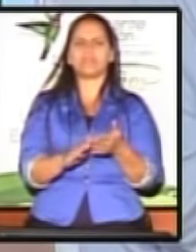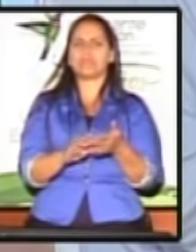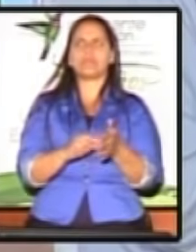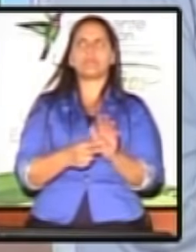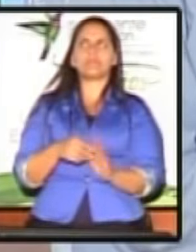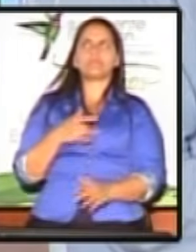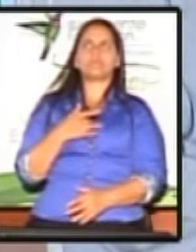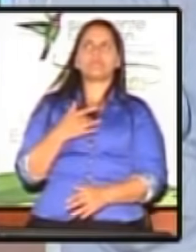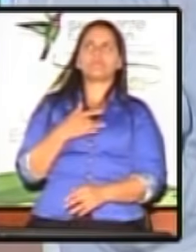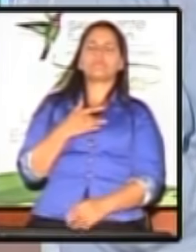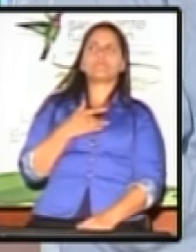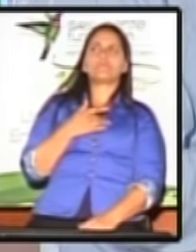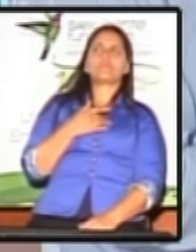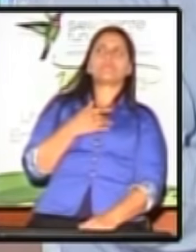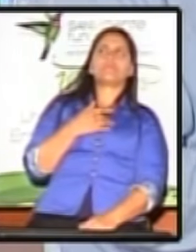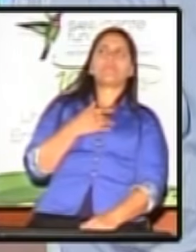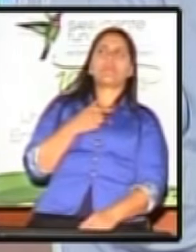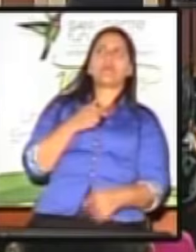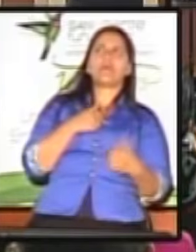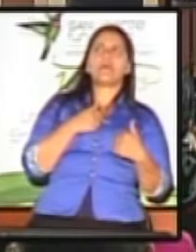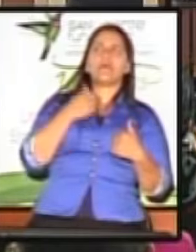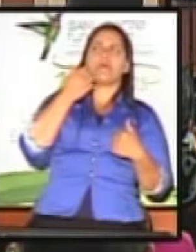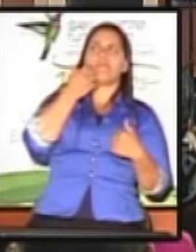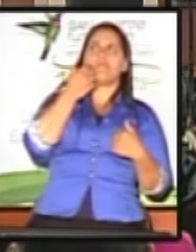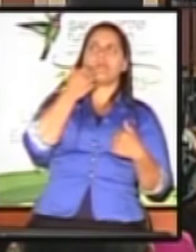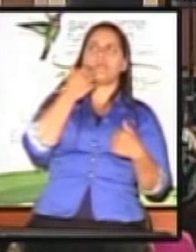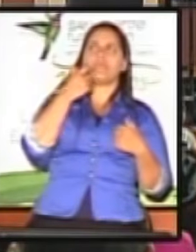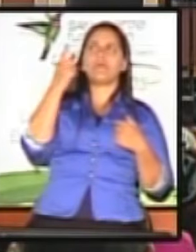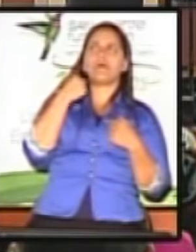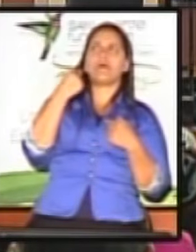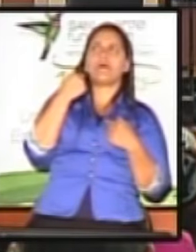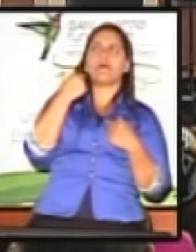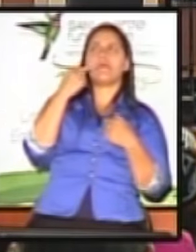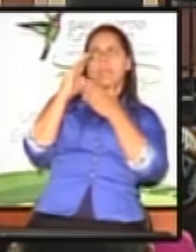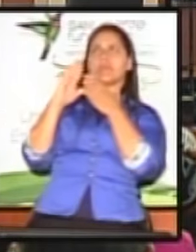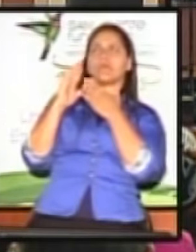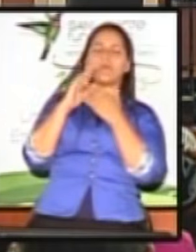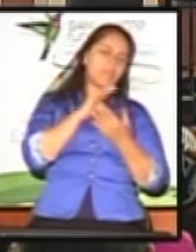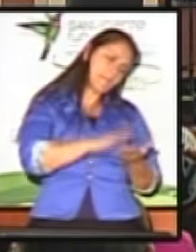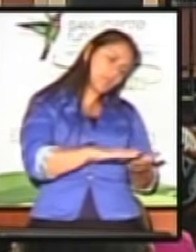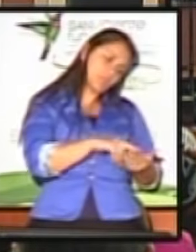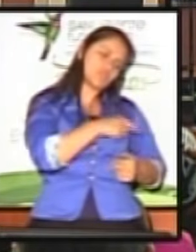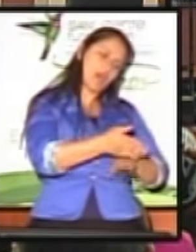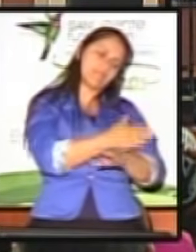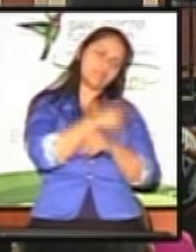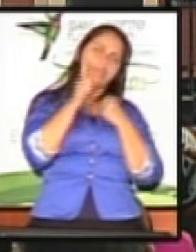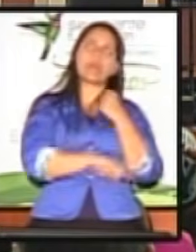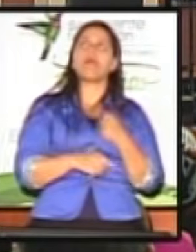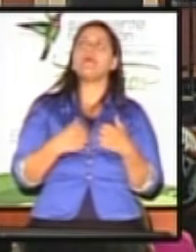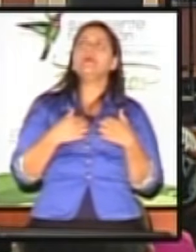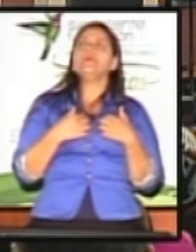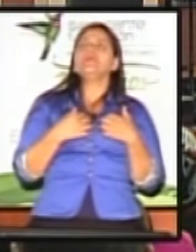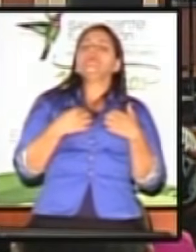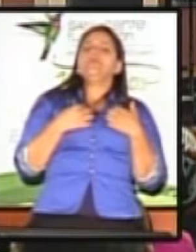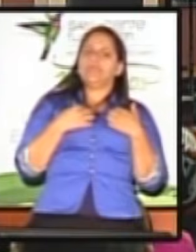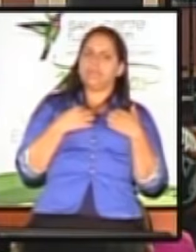el otro empieza a trabajar con su propia culpa, molestan y hacen sentir al otro como un desastre. Y estas se las traigo no